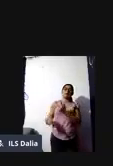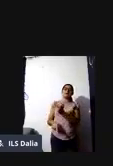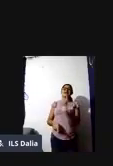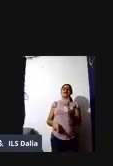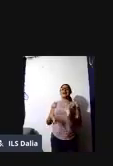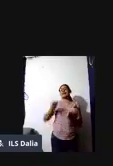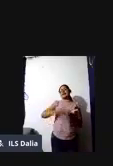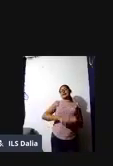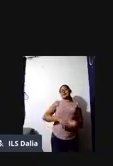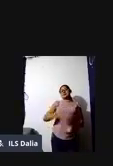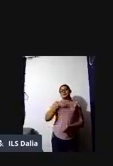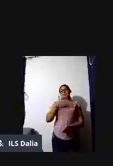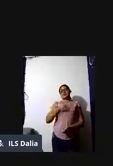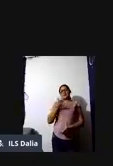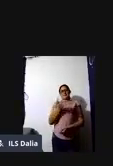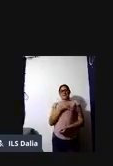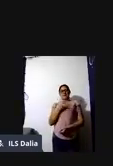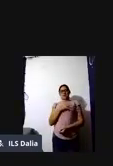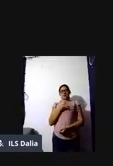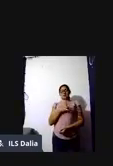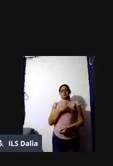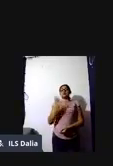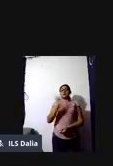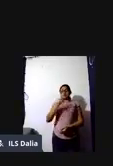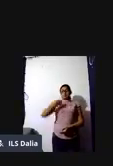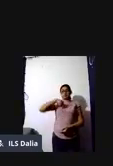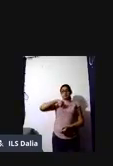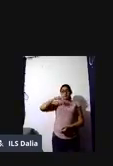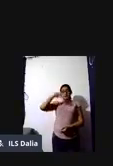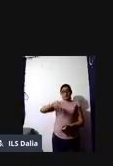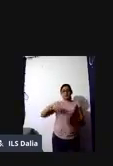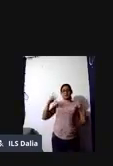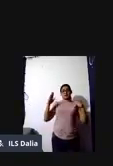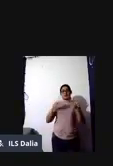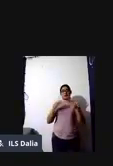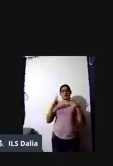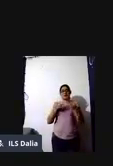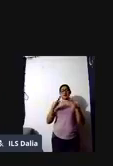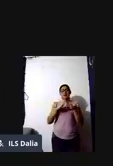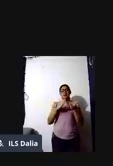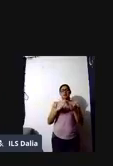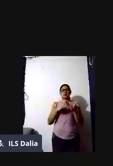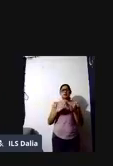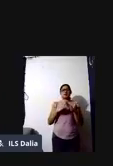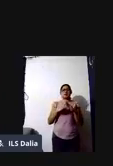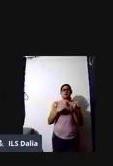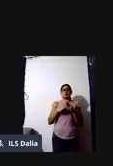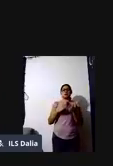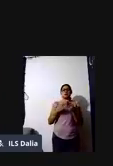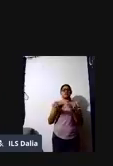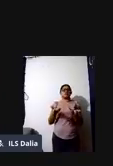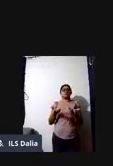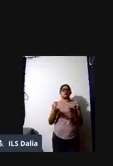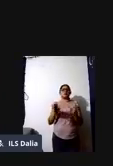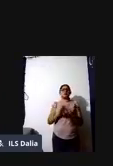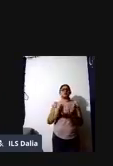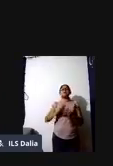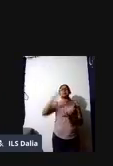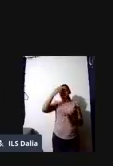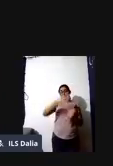dentro de nuestro hogar en este momento sabemos que esta semana va a ser muy